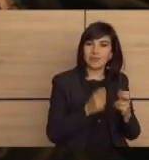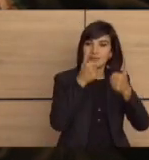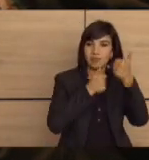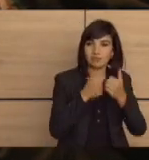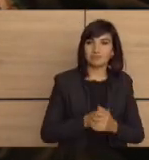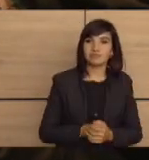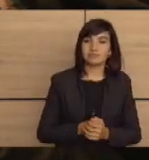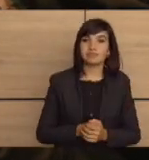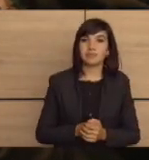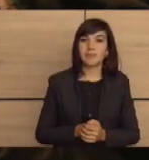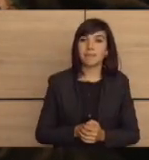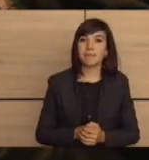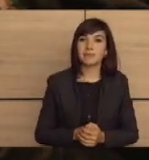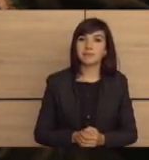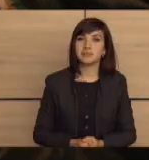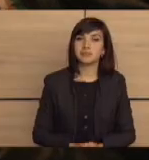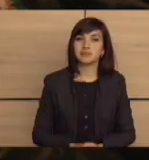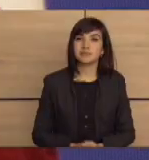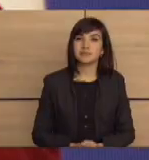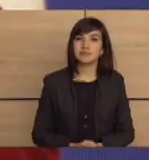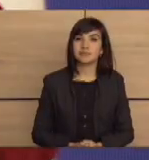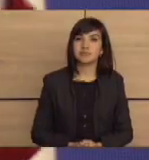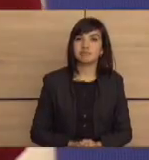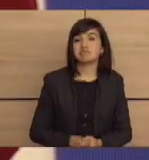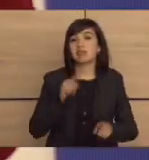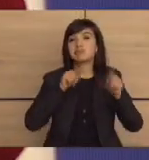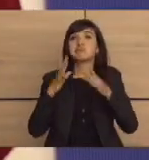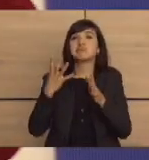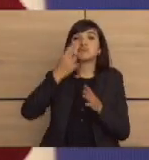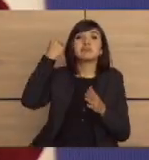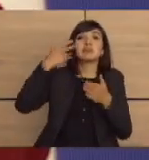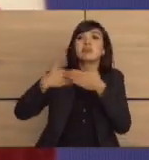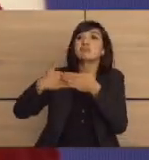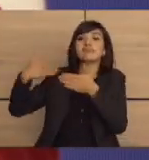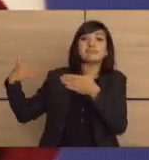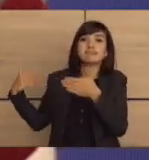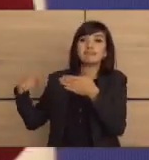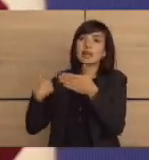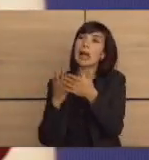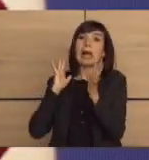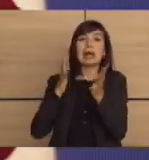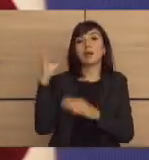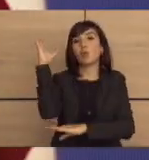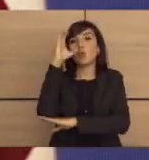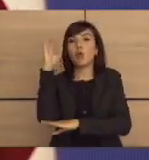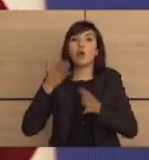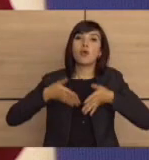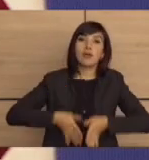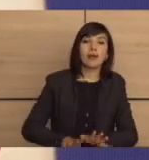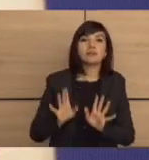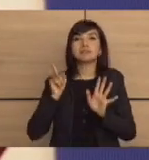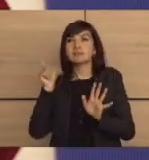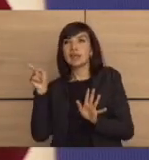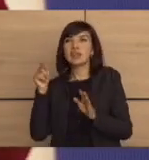desnaturalizar casi prácticamente todo lo que tenemos naturalizado sobre lo que es ser colombiano, o lo que fue el